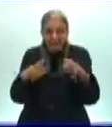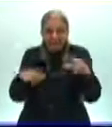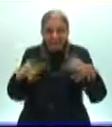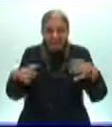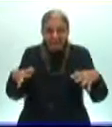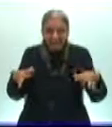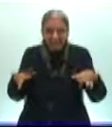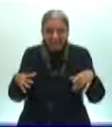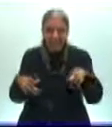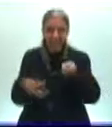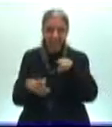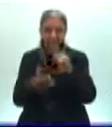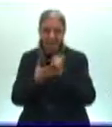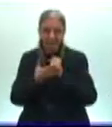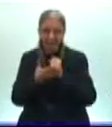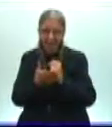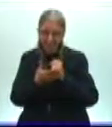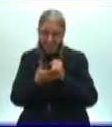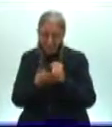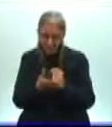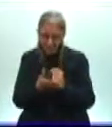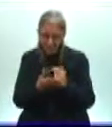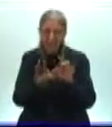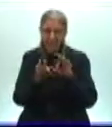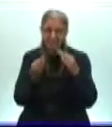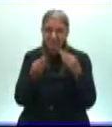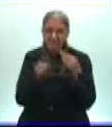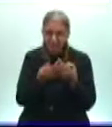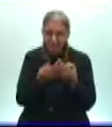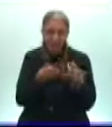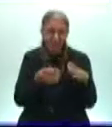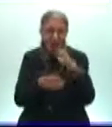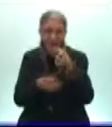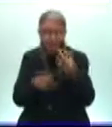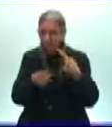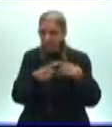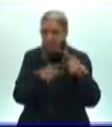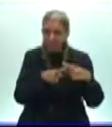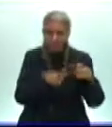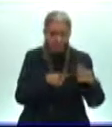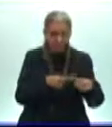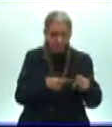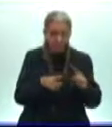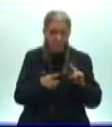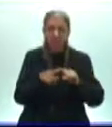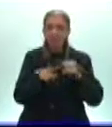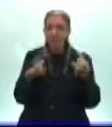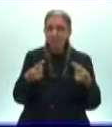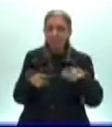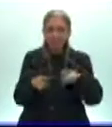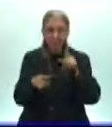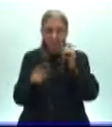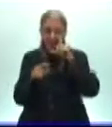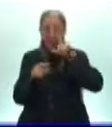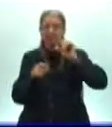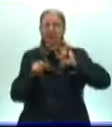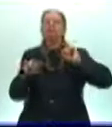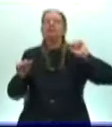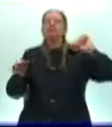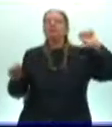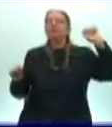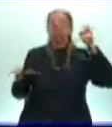a ayudar a la familia a hacer todos los quehaceres que tenemos que hacer. Pero nos